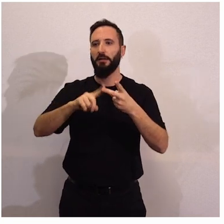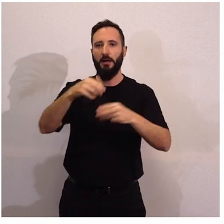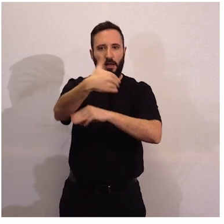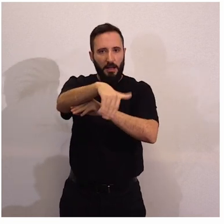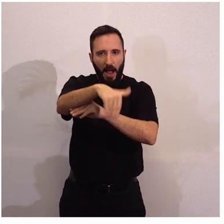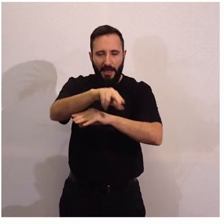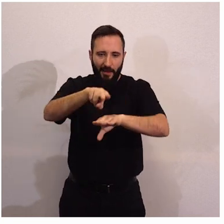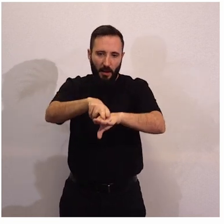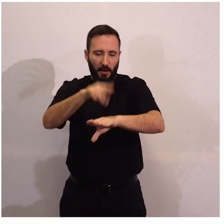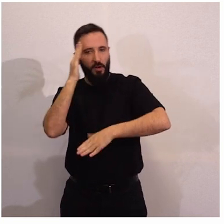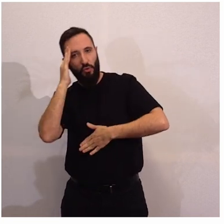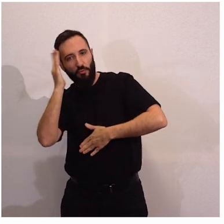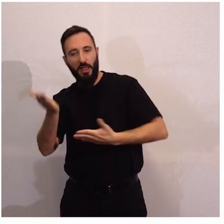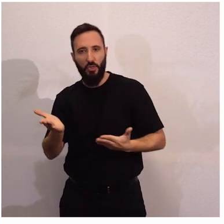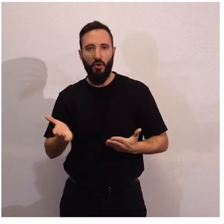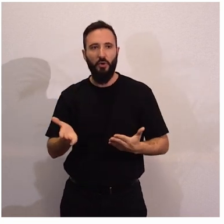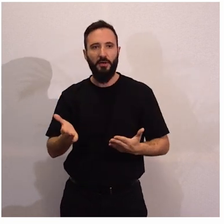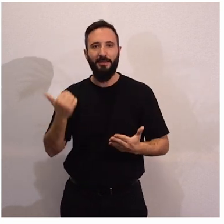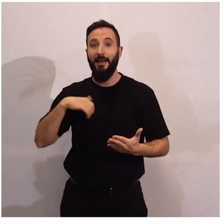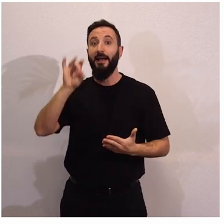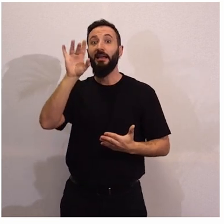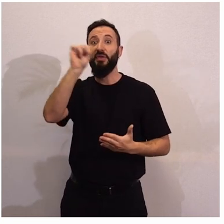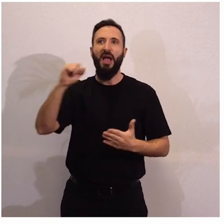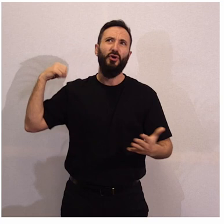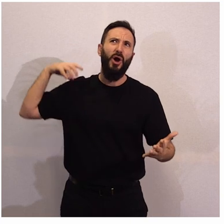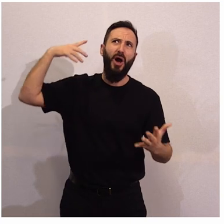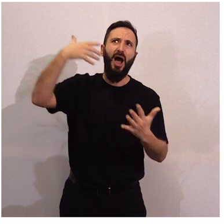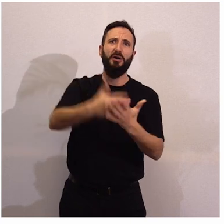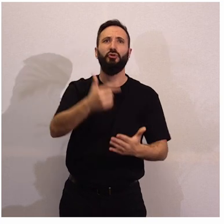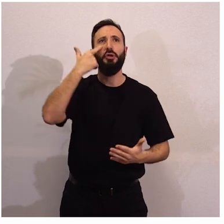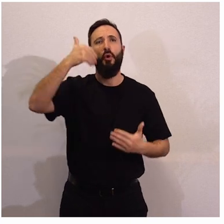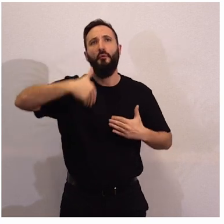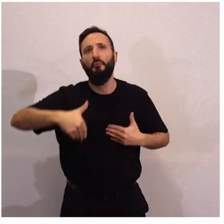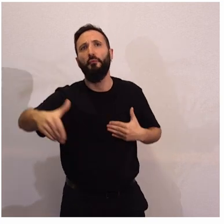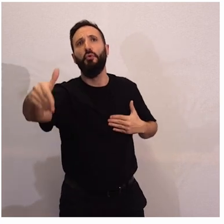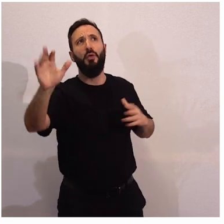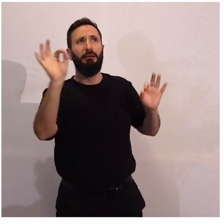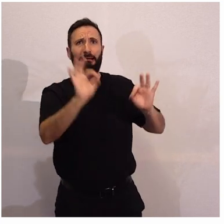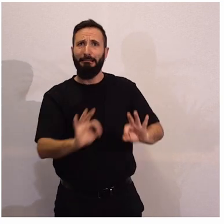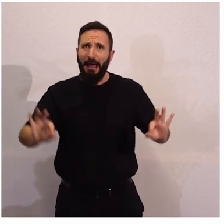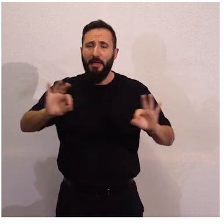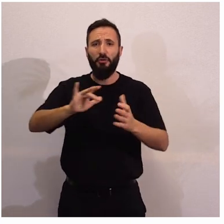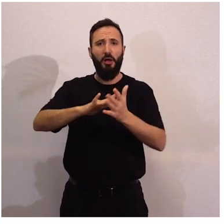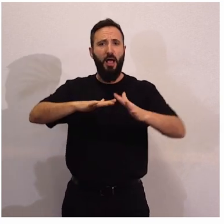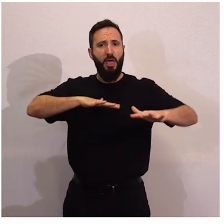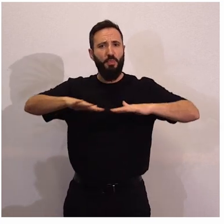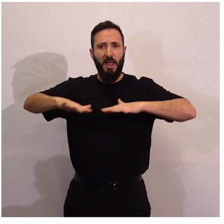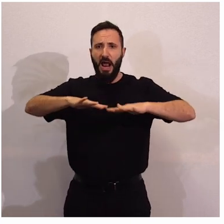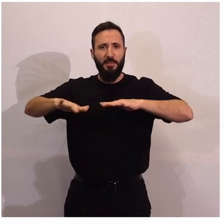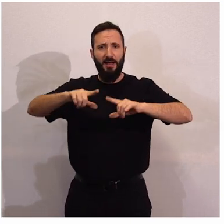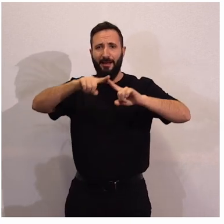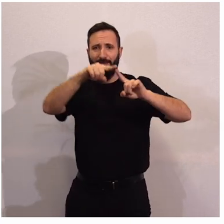calle, pues sin ver ningún futuro, en una dinámica, entrar en un